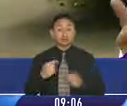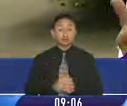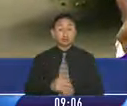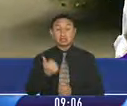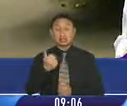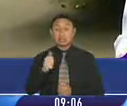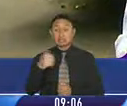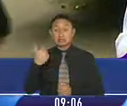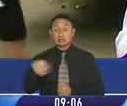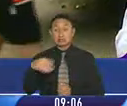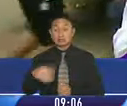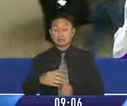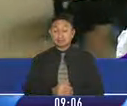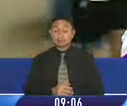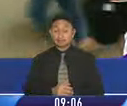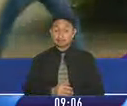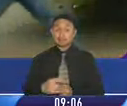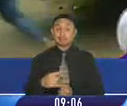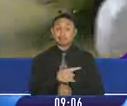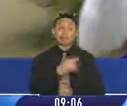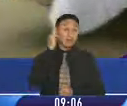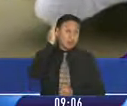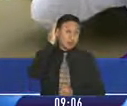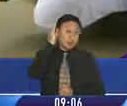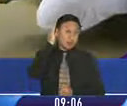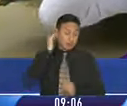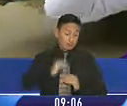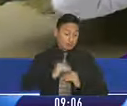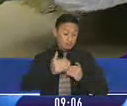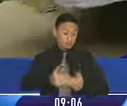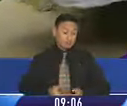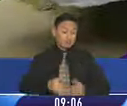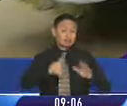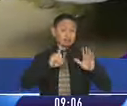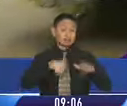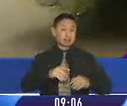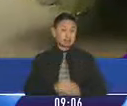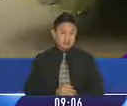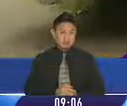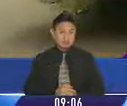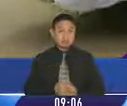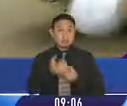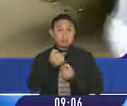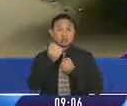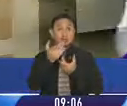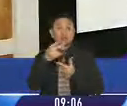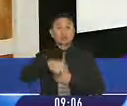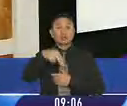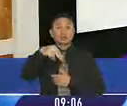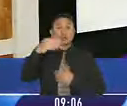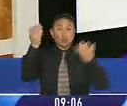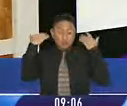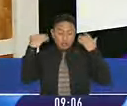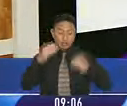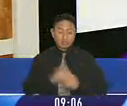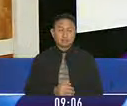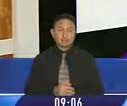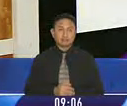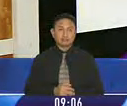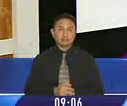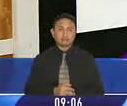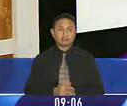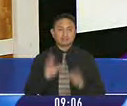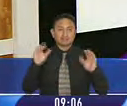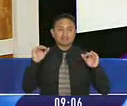gravedad, y entre los afectados una mujer en estado de gestación. Es el reporte desde el noroeste de Guayaquil, provincia de Guayas. Me